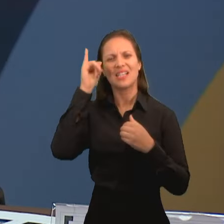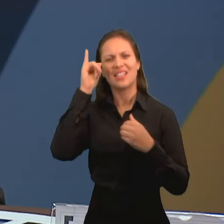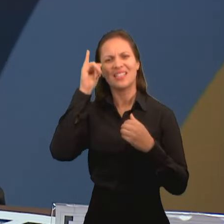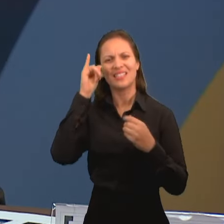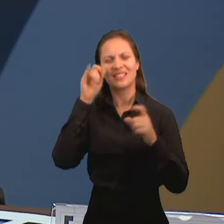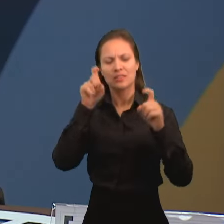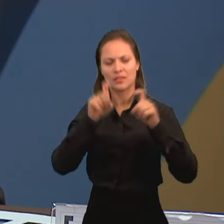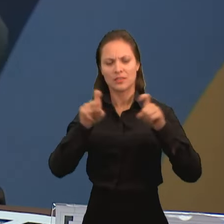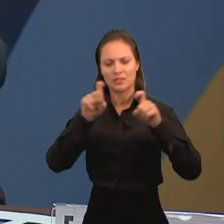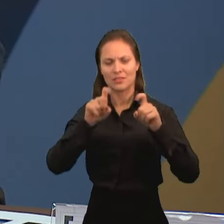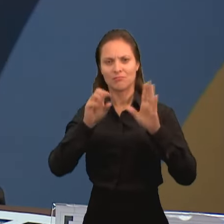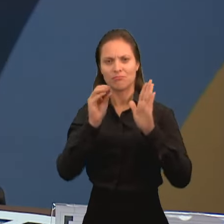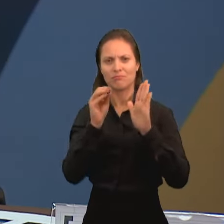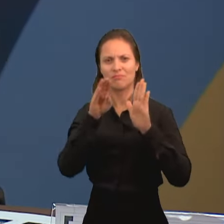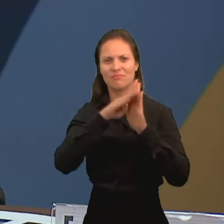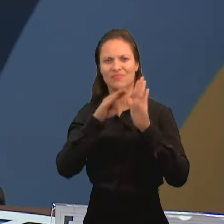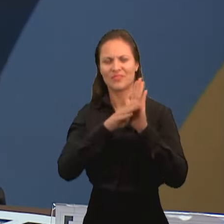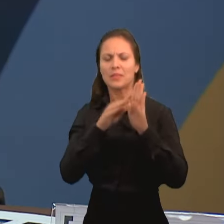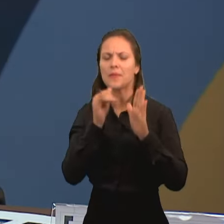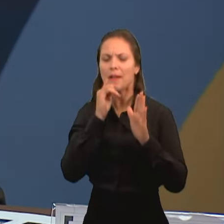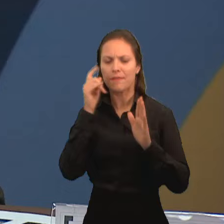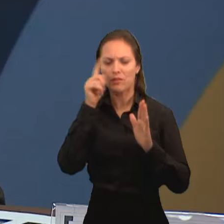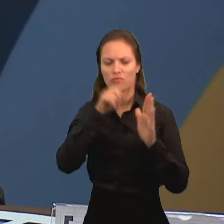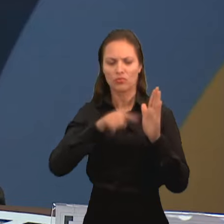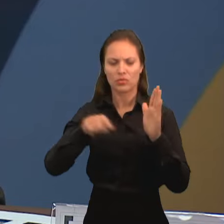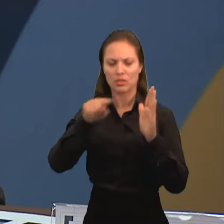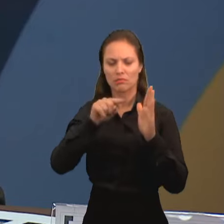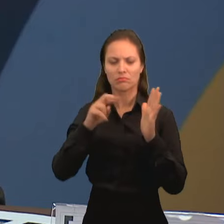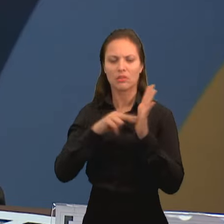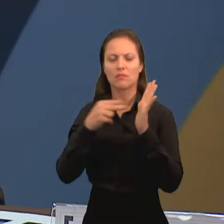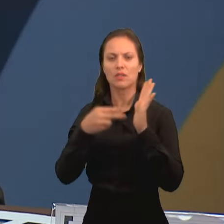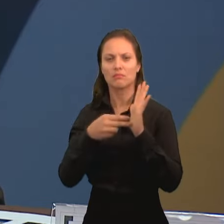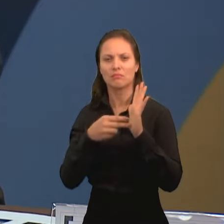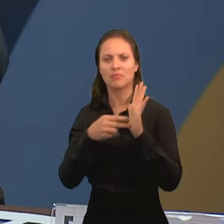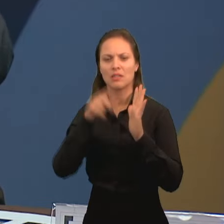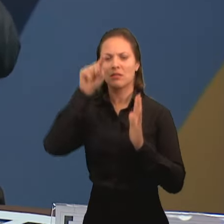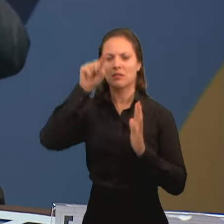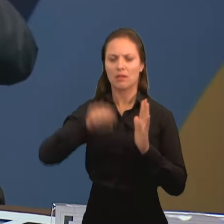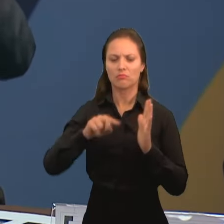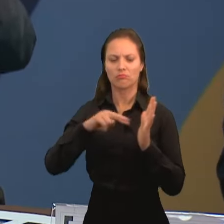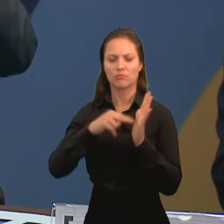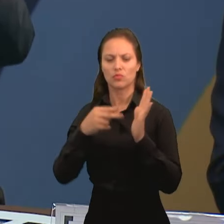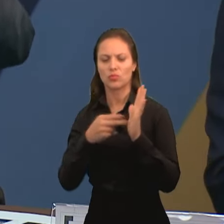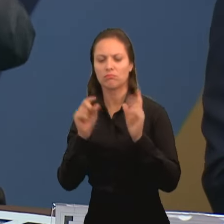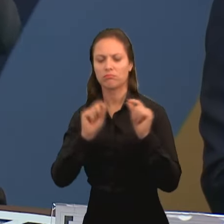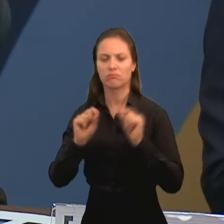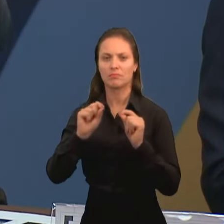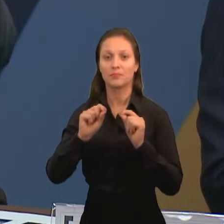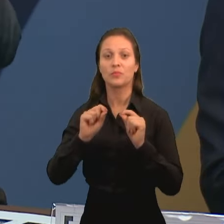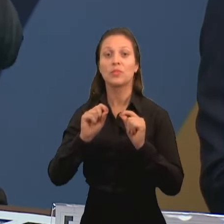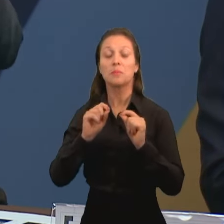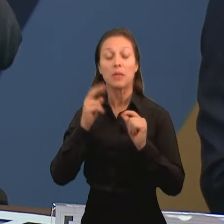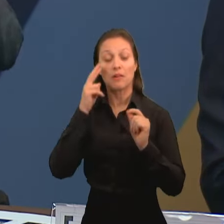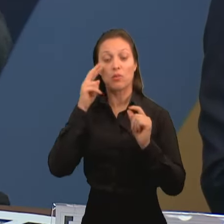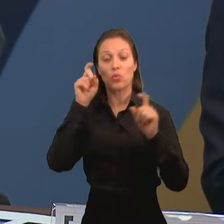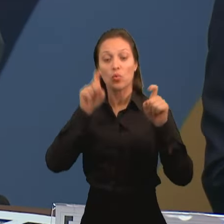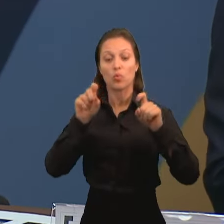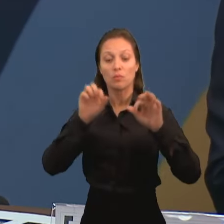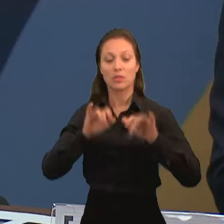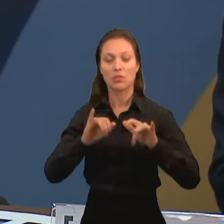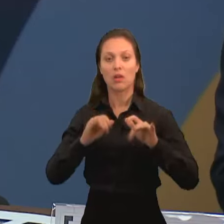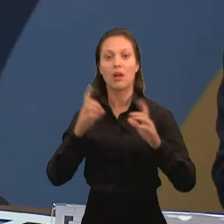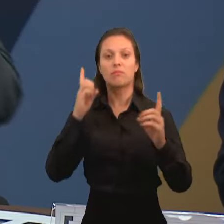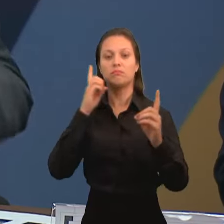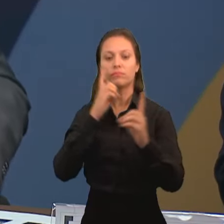las computadoras, teníamos un círculo, un cero, si era una línea era uno. O sea, la computadora tenía